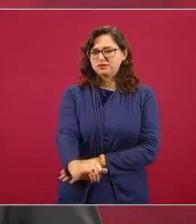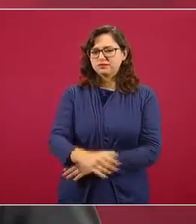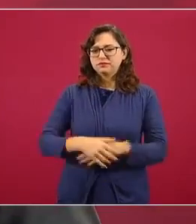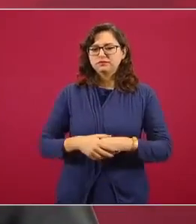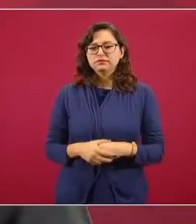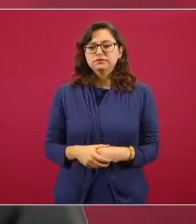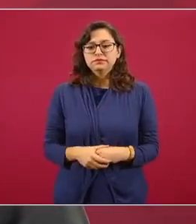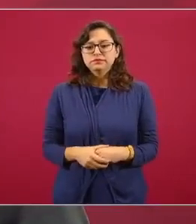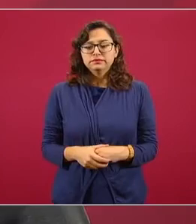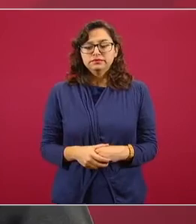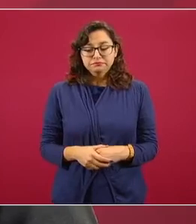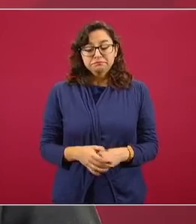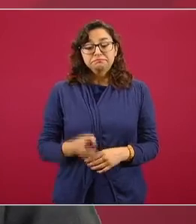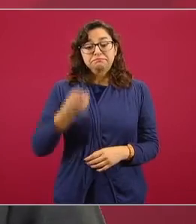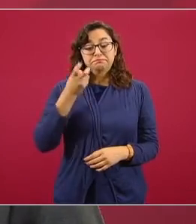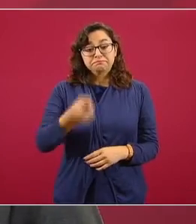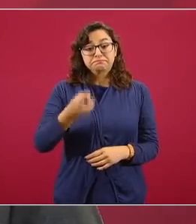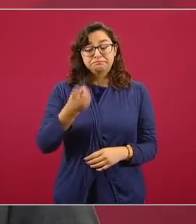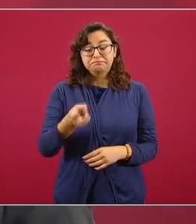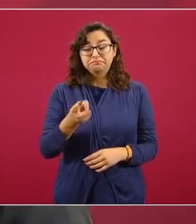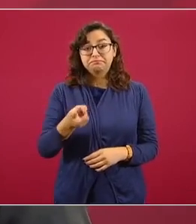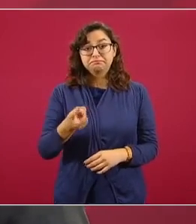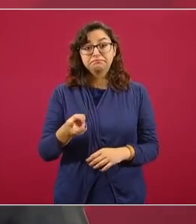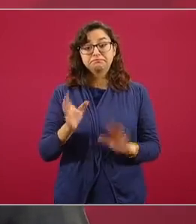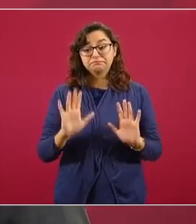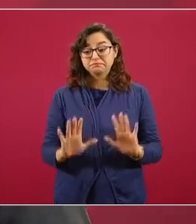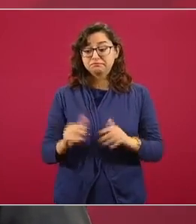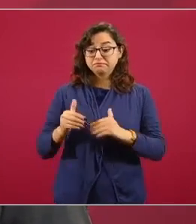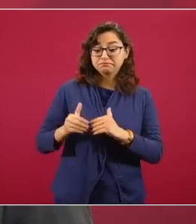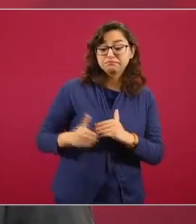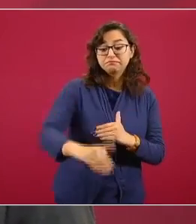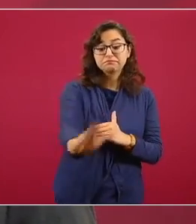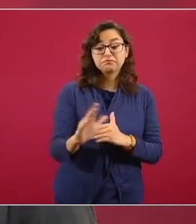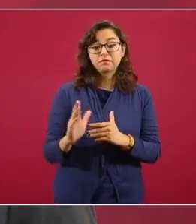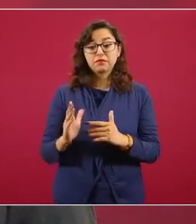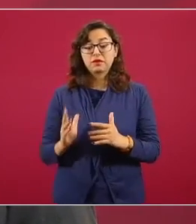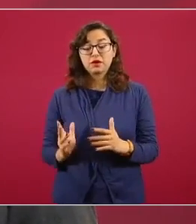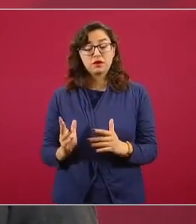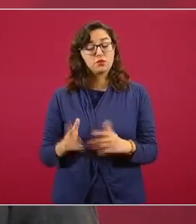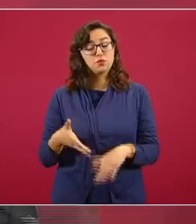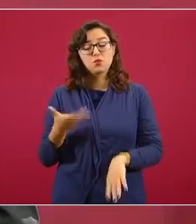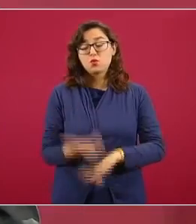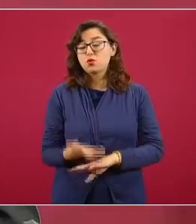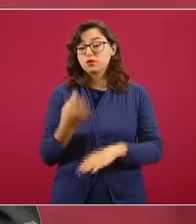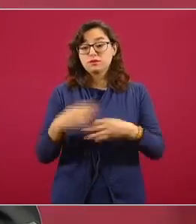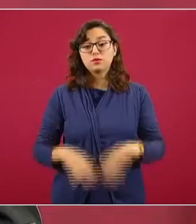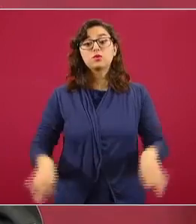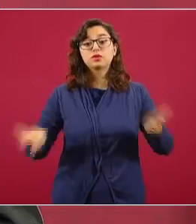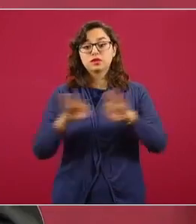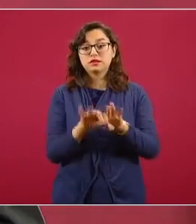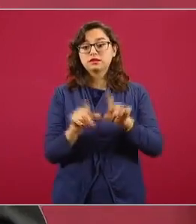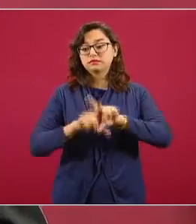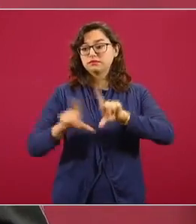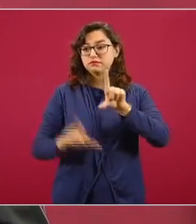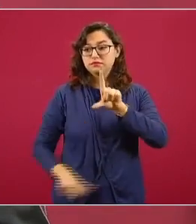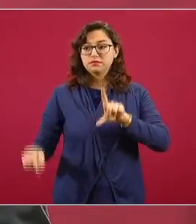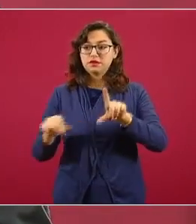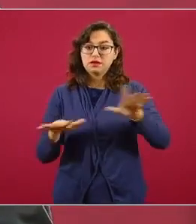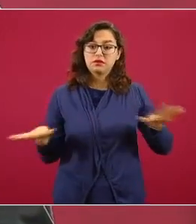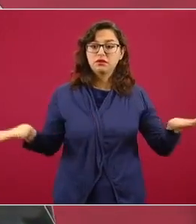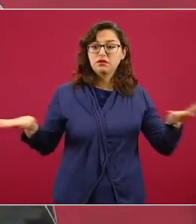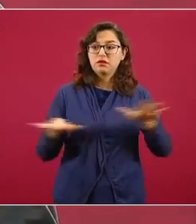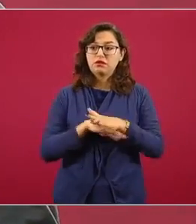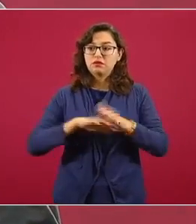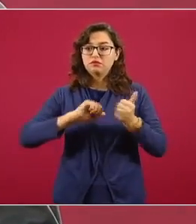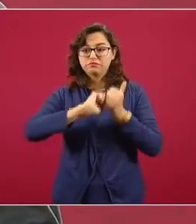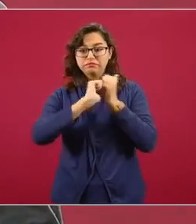Esa va a ser una gran contribución de nuestra generación, eso es parte esencial de la transformación de